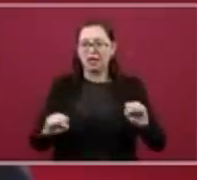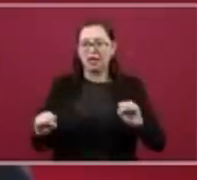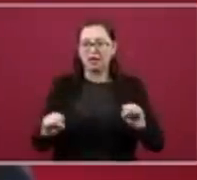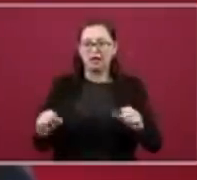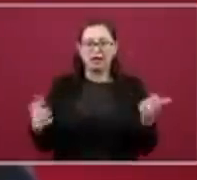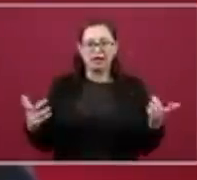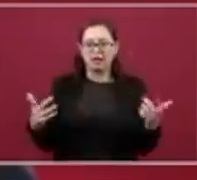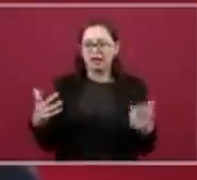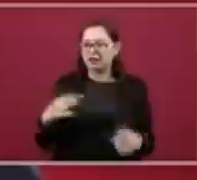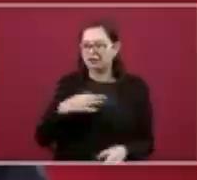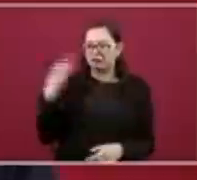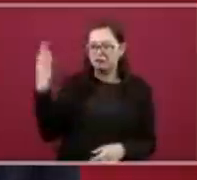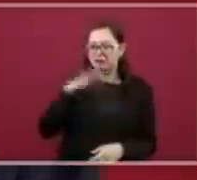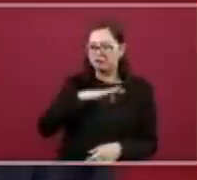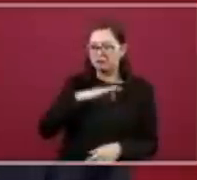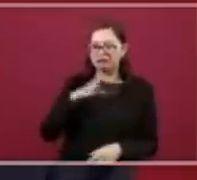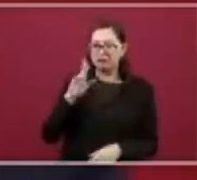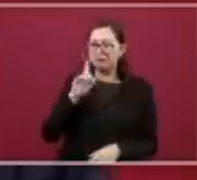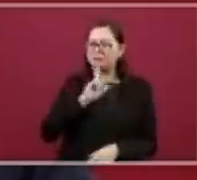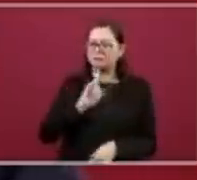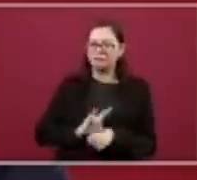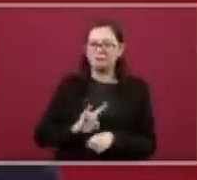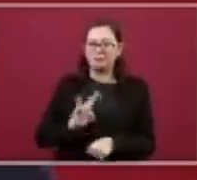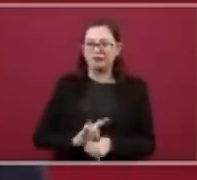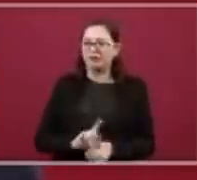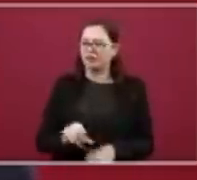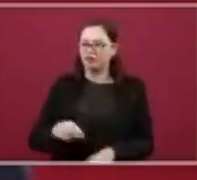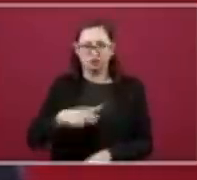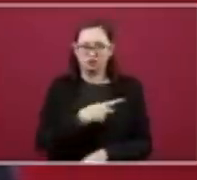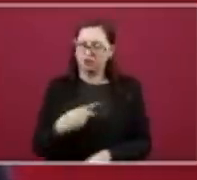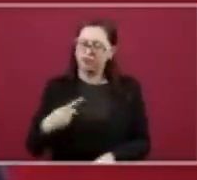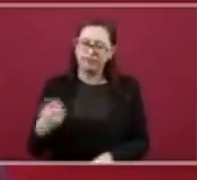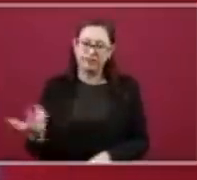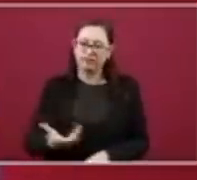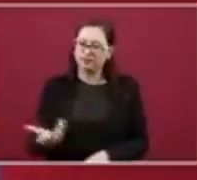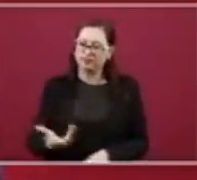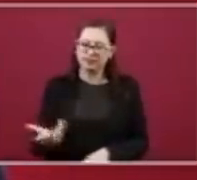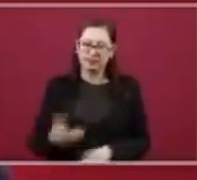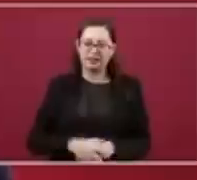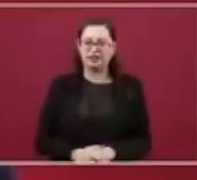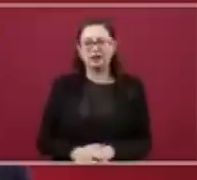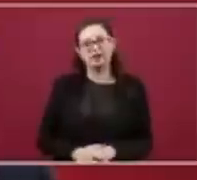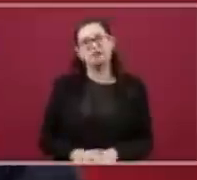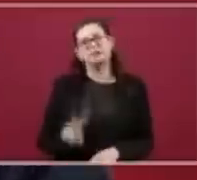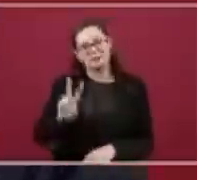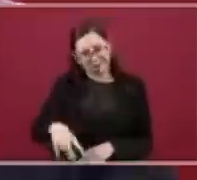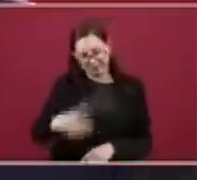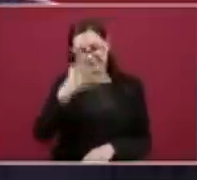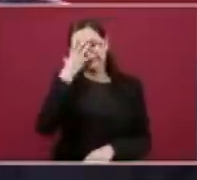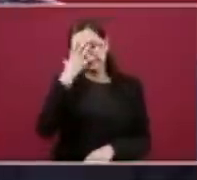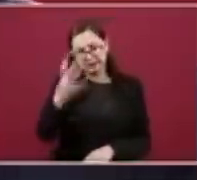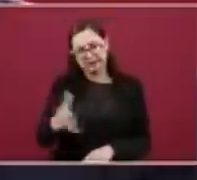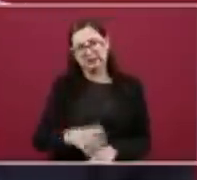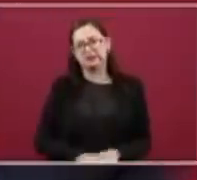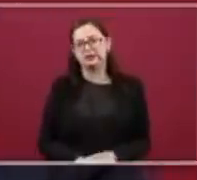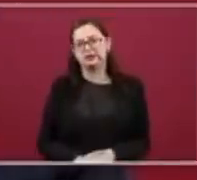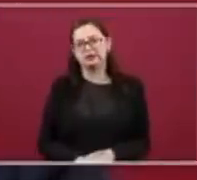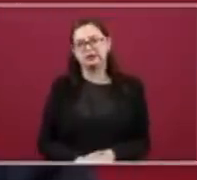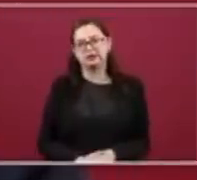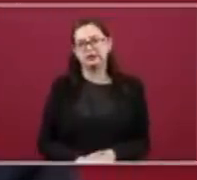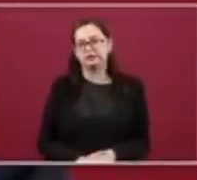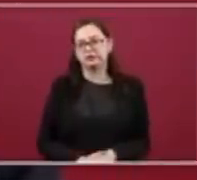fue falsa alarma. Eso no se debe de hacer, No, es serio eso. O sea,